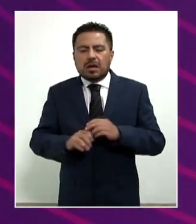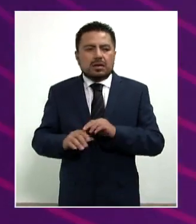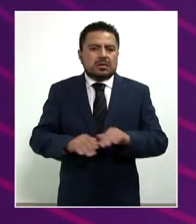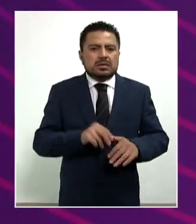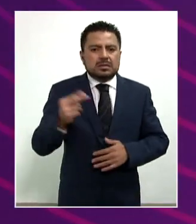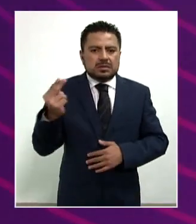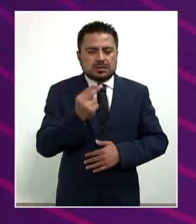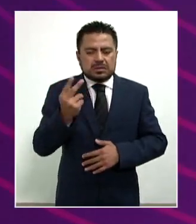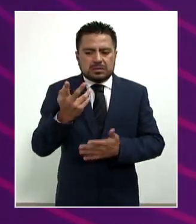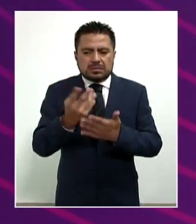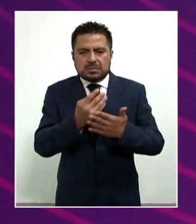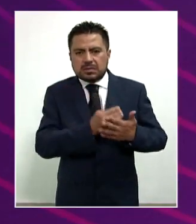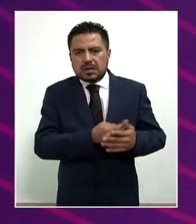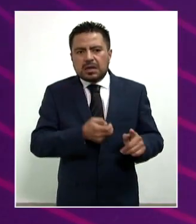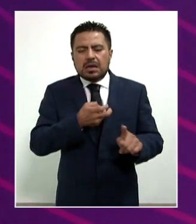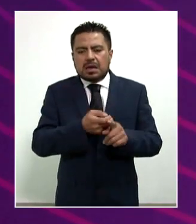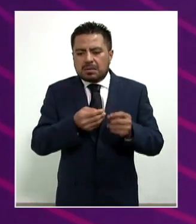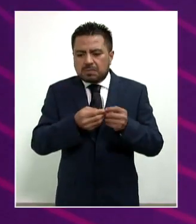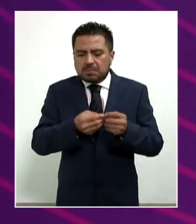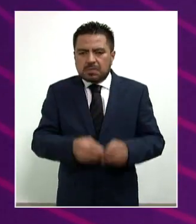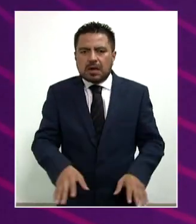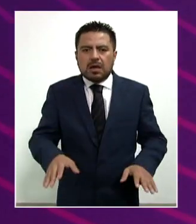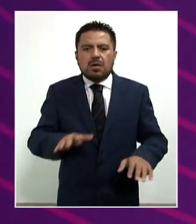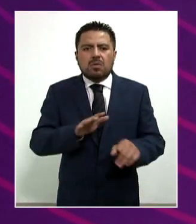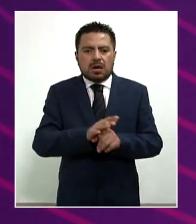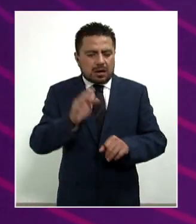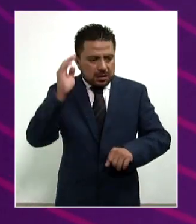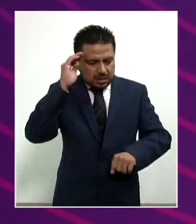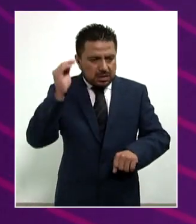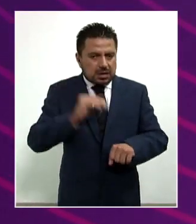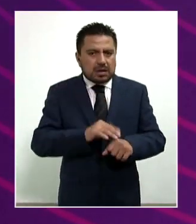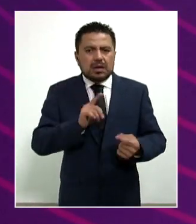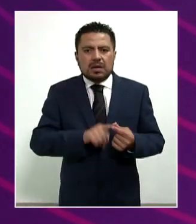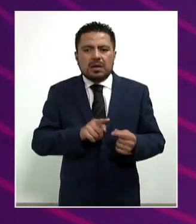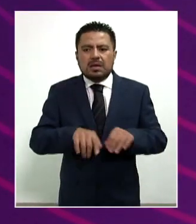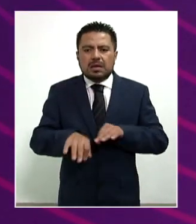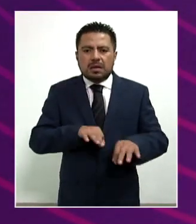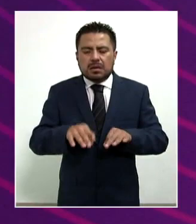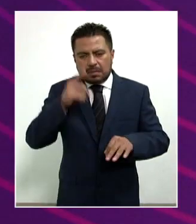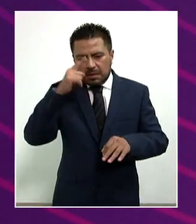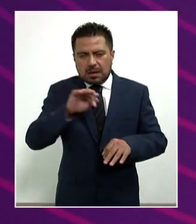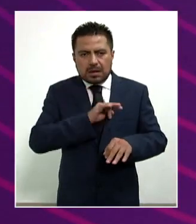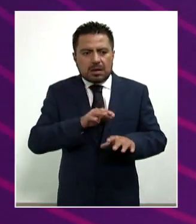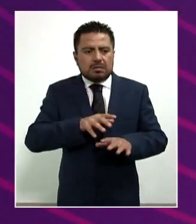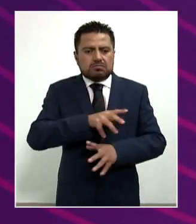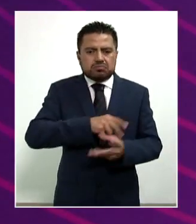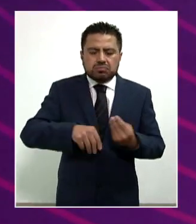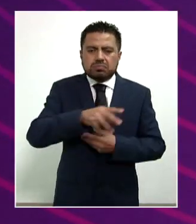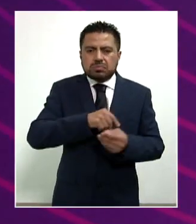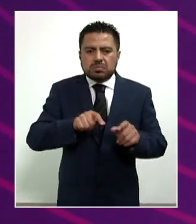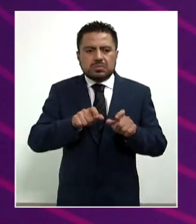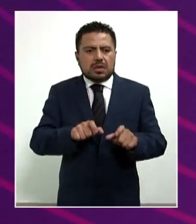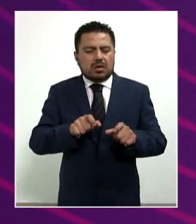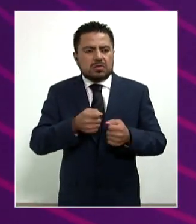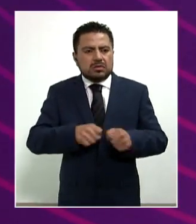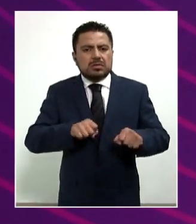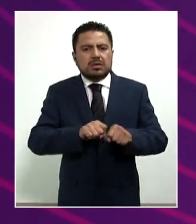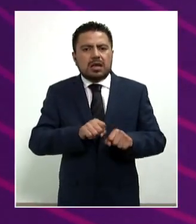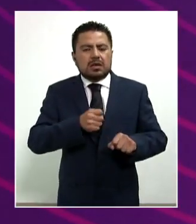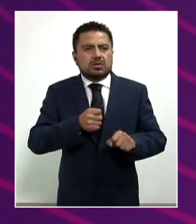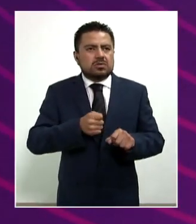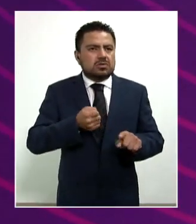necesitamos recomponer eso, la pérdida de la capacidad de quienes trabajan para tener ingresos suficientes y seguridad social. Es